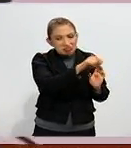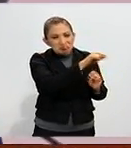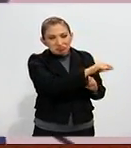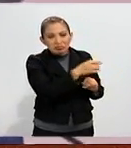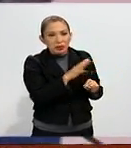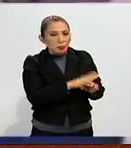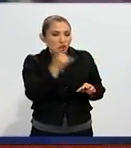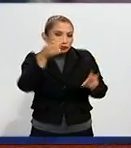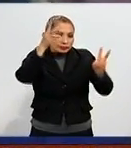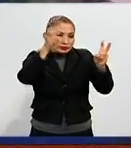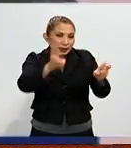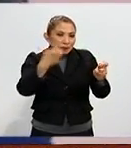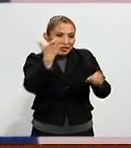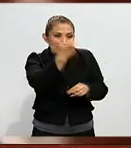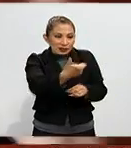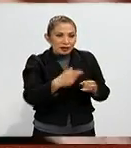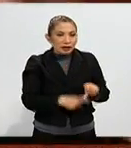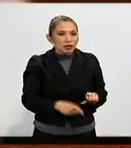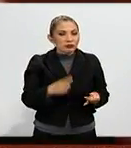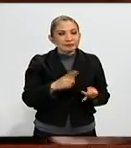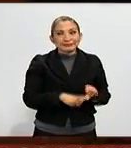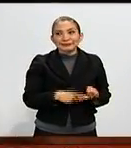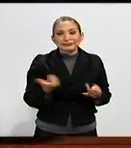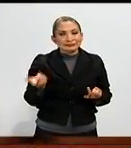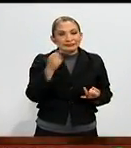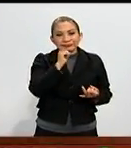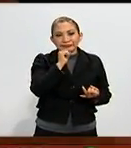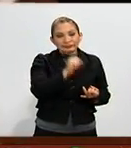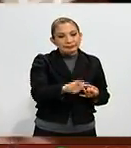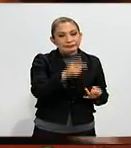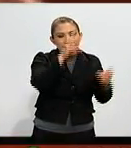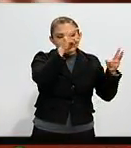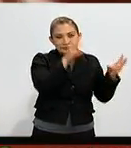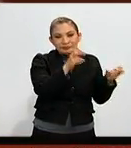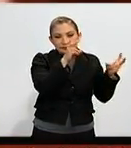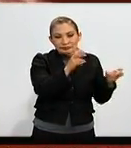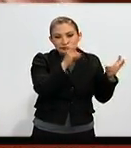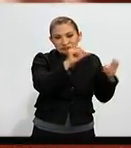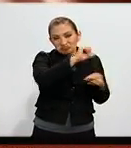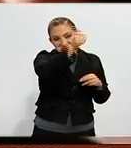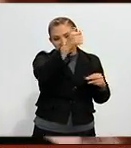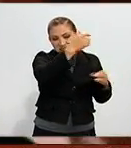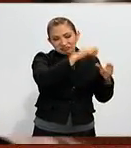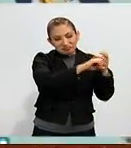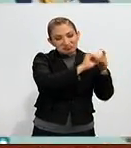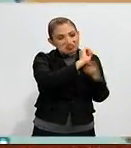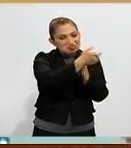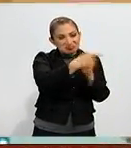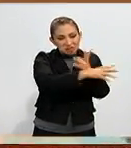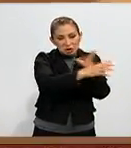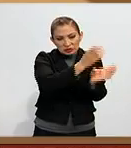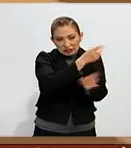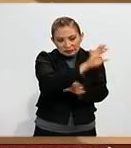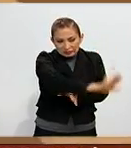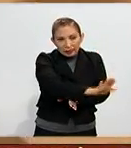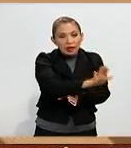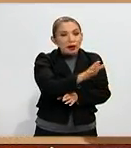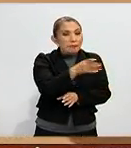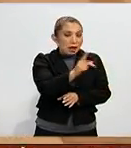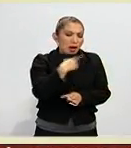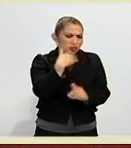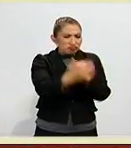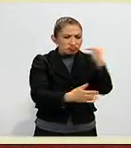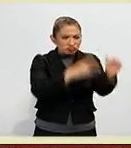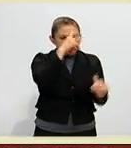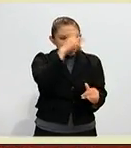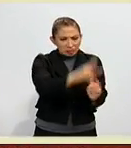dan por el tema económico y también por algunos otros acontecimientos, pero que todo en todo el desarrollo